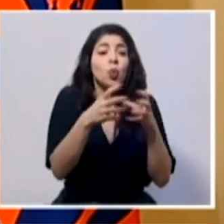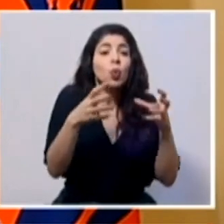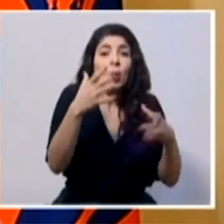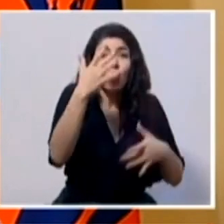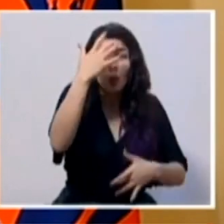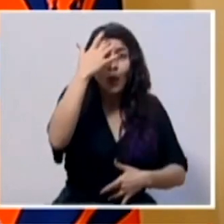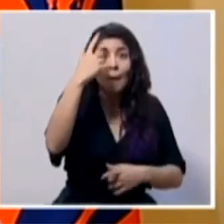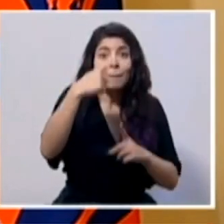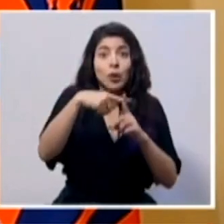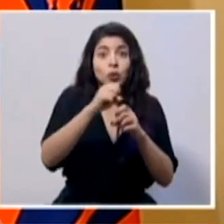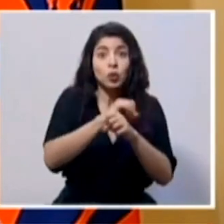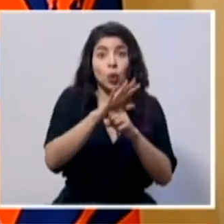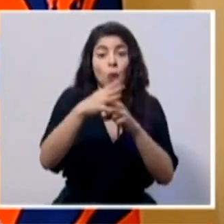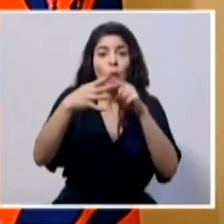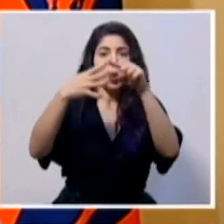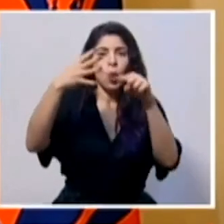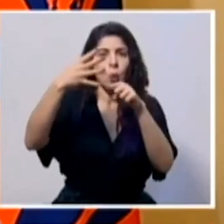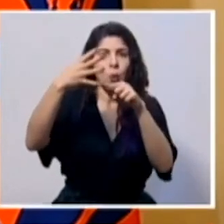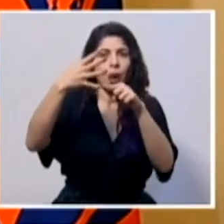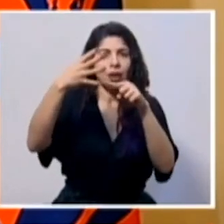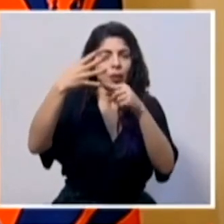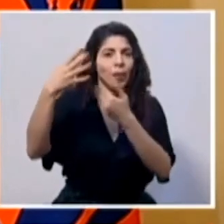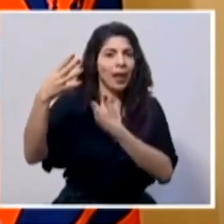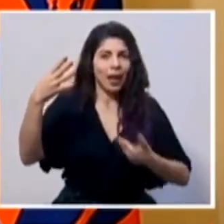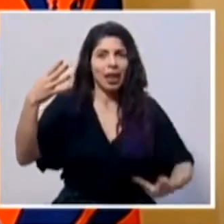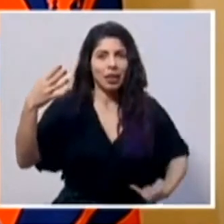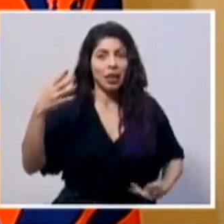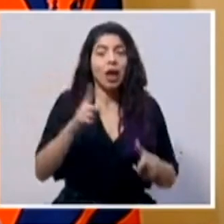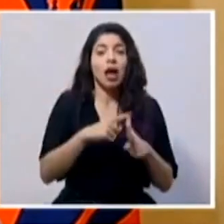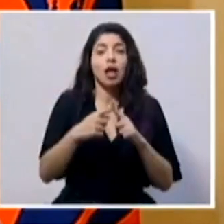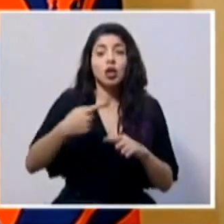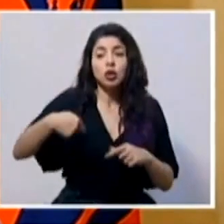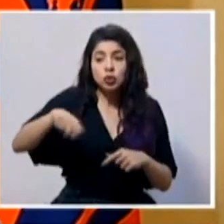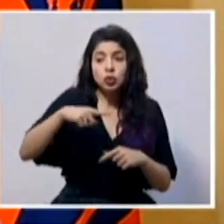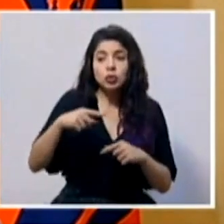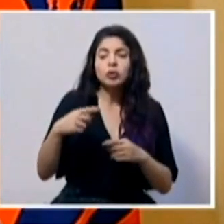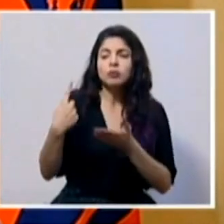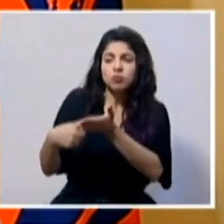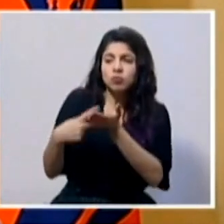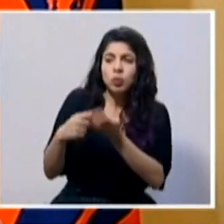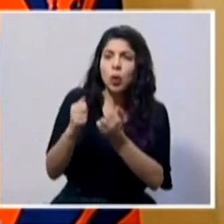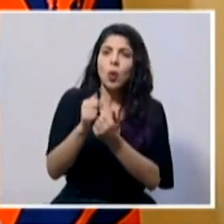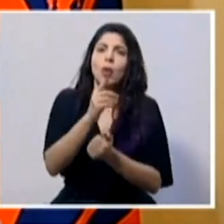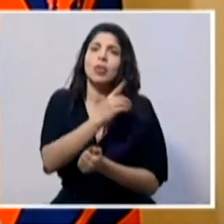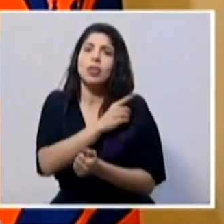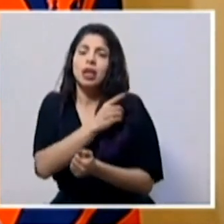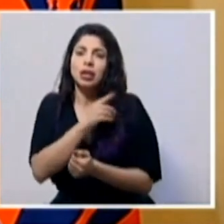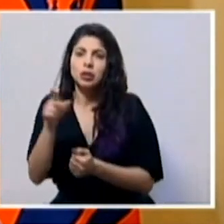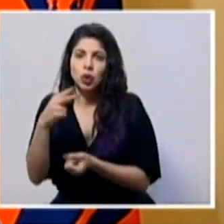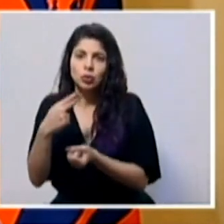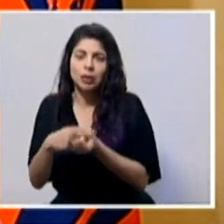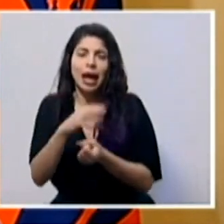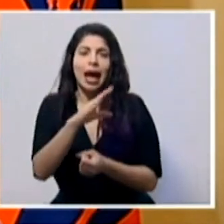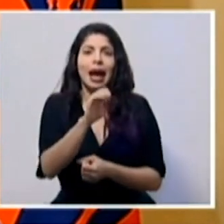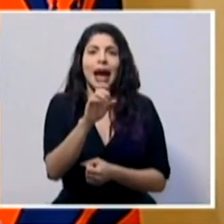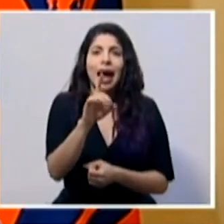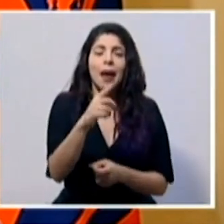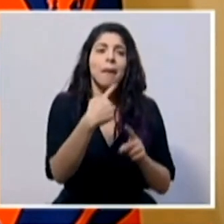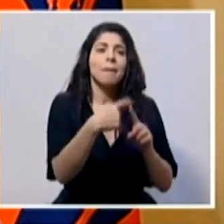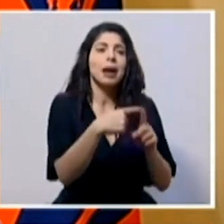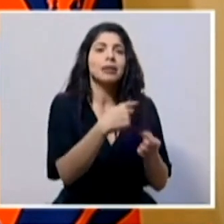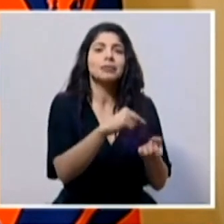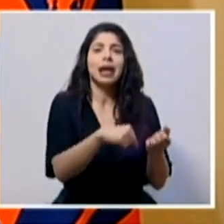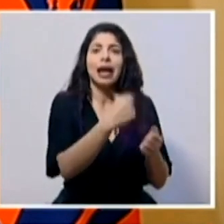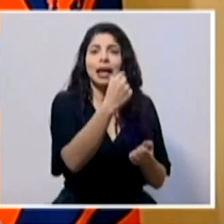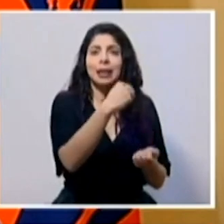pacientes positivos por COVID. Entonces, hemos tomado la decisión en conjunto con la dirección del hospital, la CAED y los equipos de la